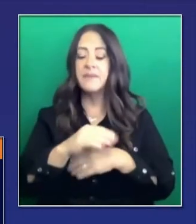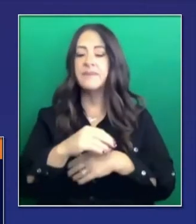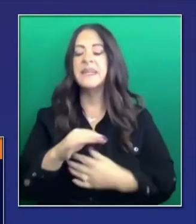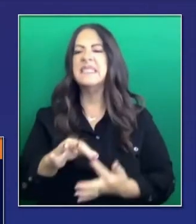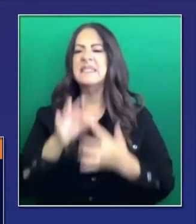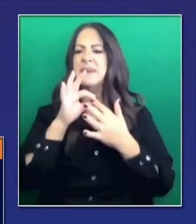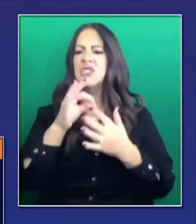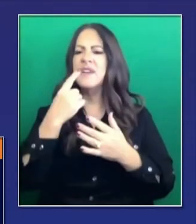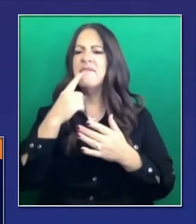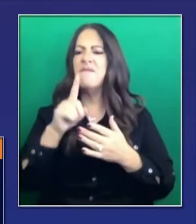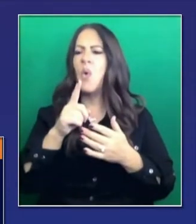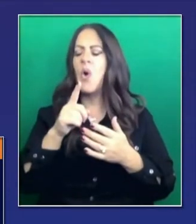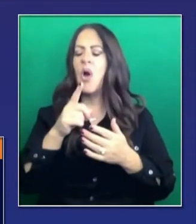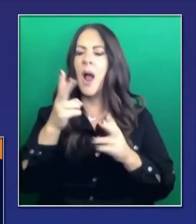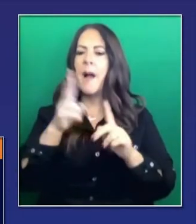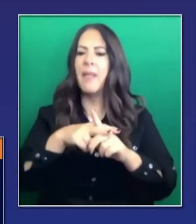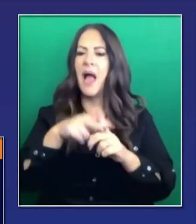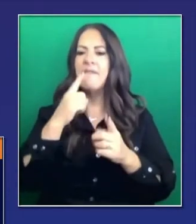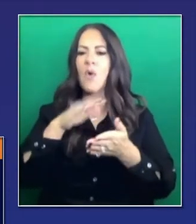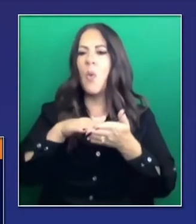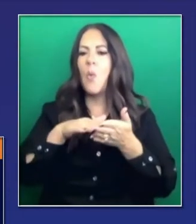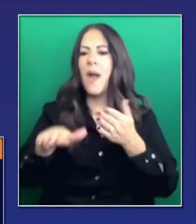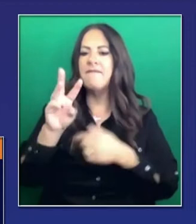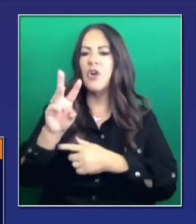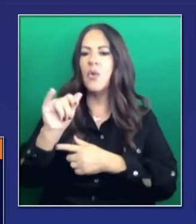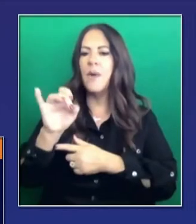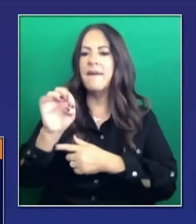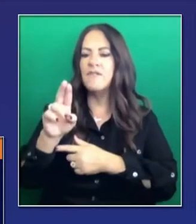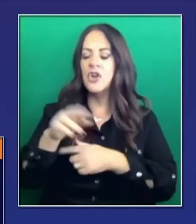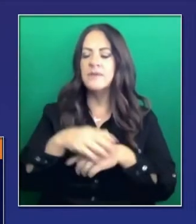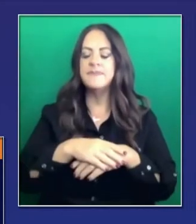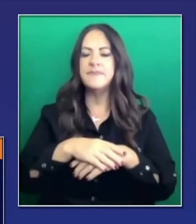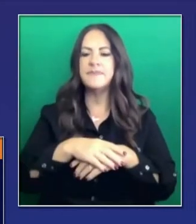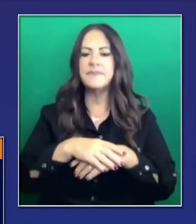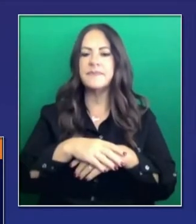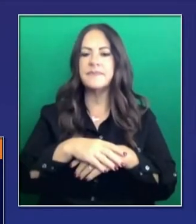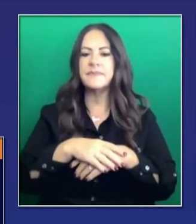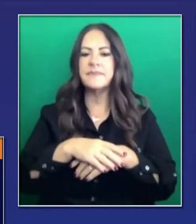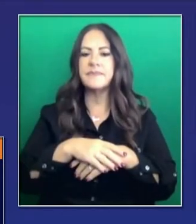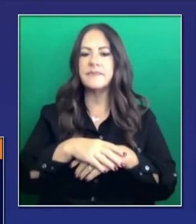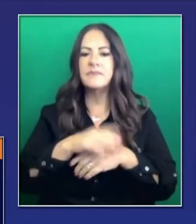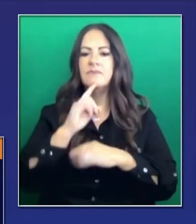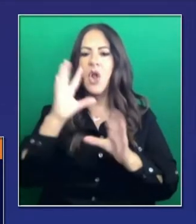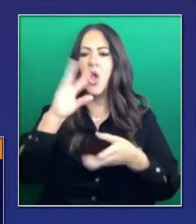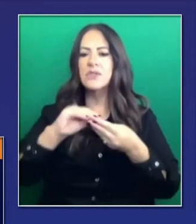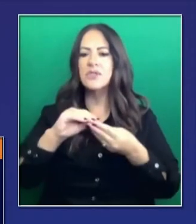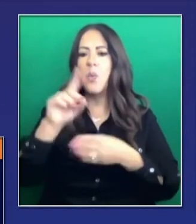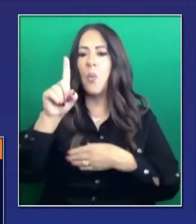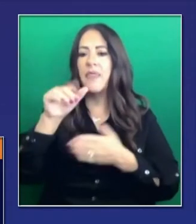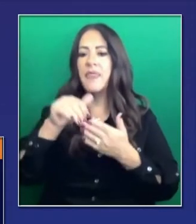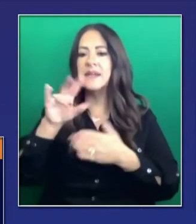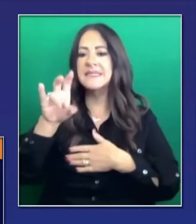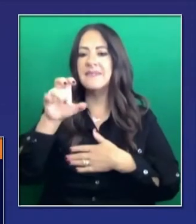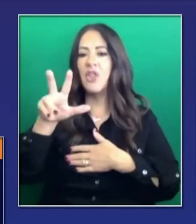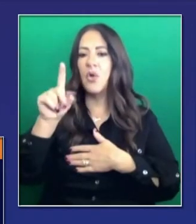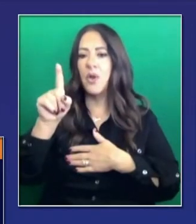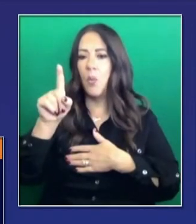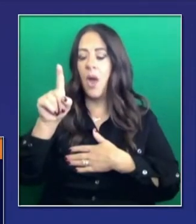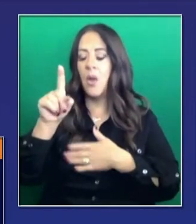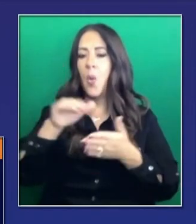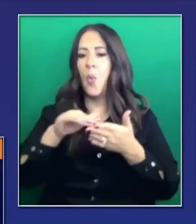renuncias, particularmente para estudiantes de primaria. Hay 1,731 renuncias de escuelas